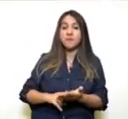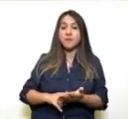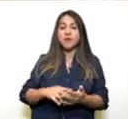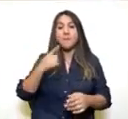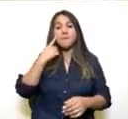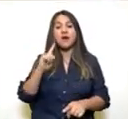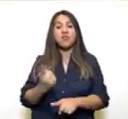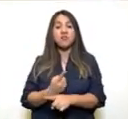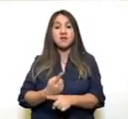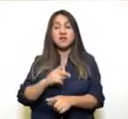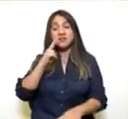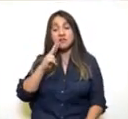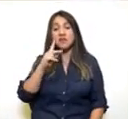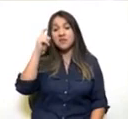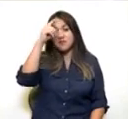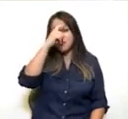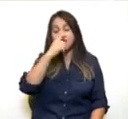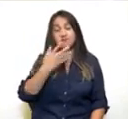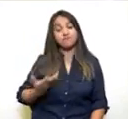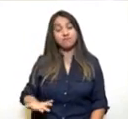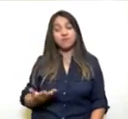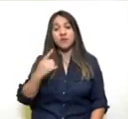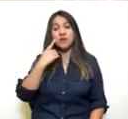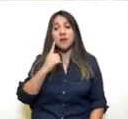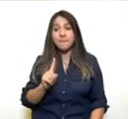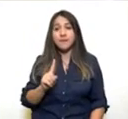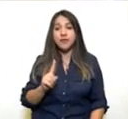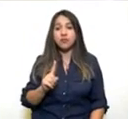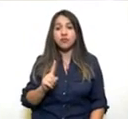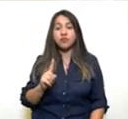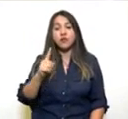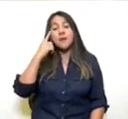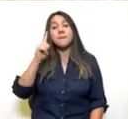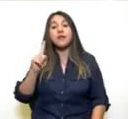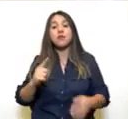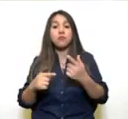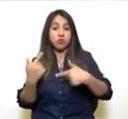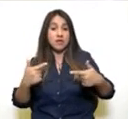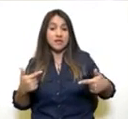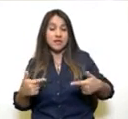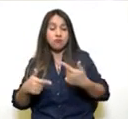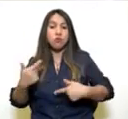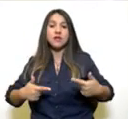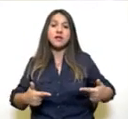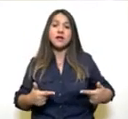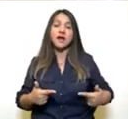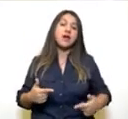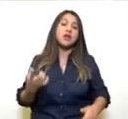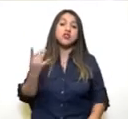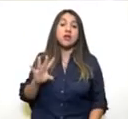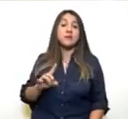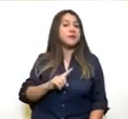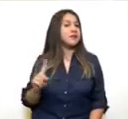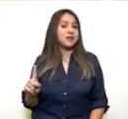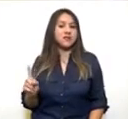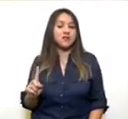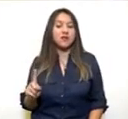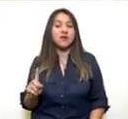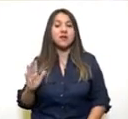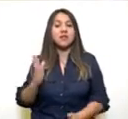el diálogo pero creo que en la política no sólo tenemos que